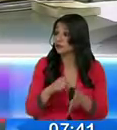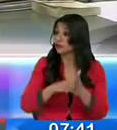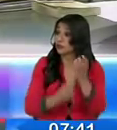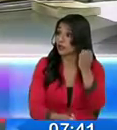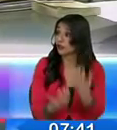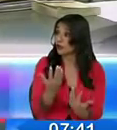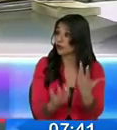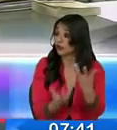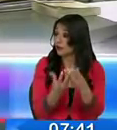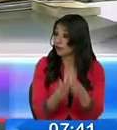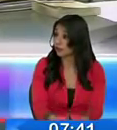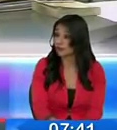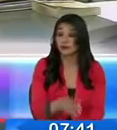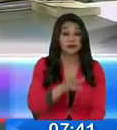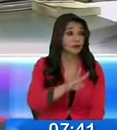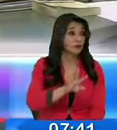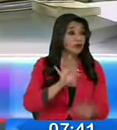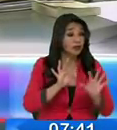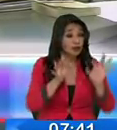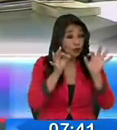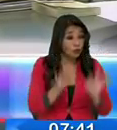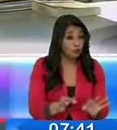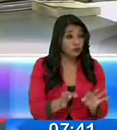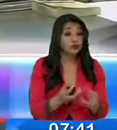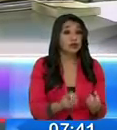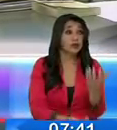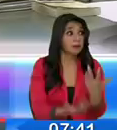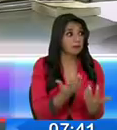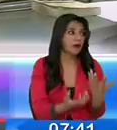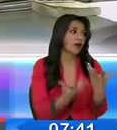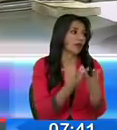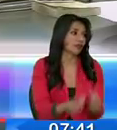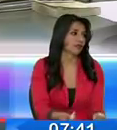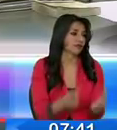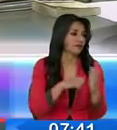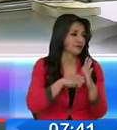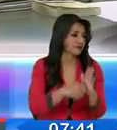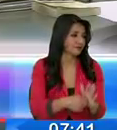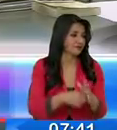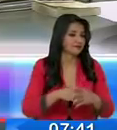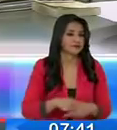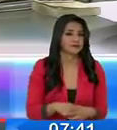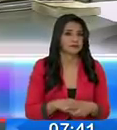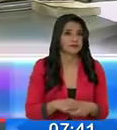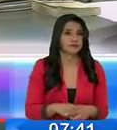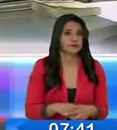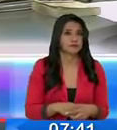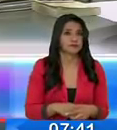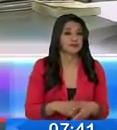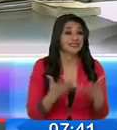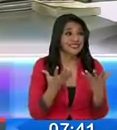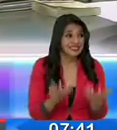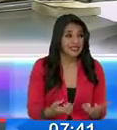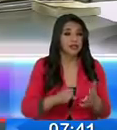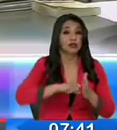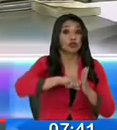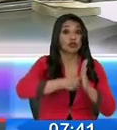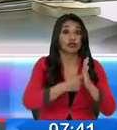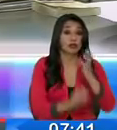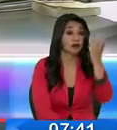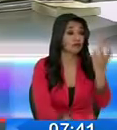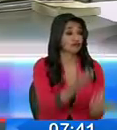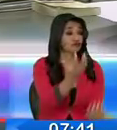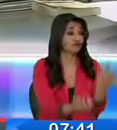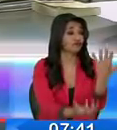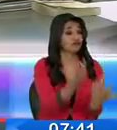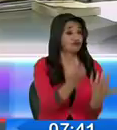pasado? 48 horas antes de que aquello ocurra. Entre paréntesis, el tema de intentar quemar la Contraloría fue